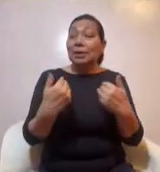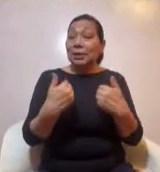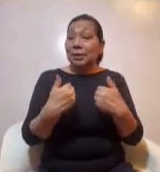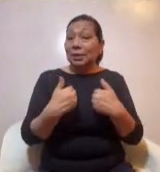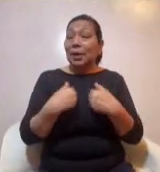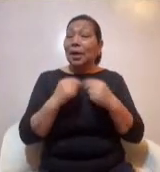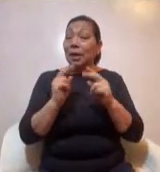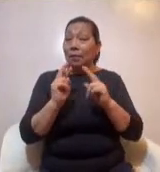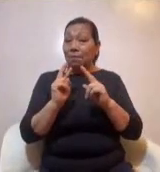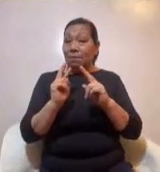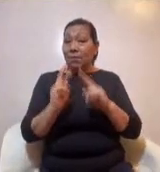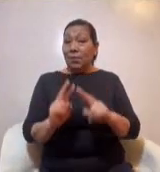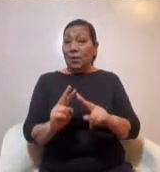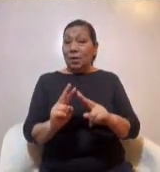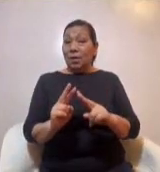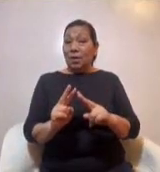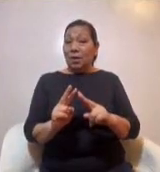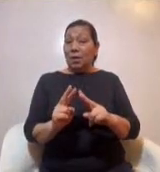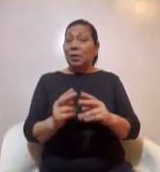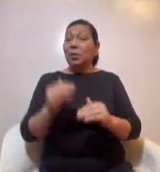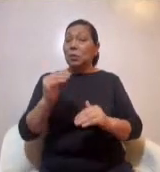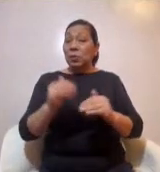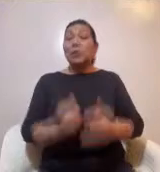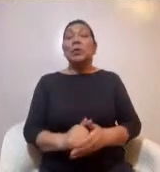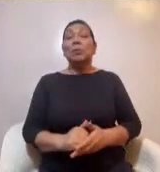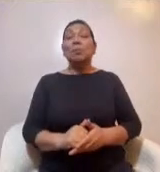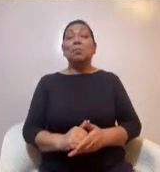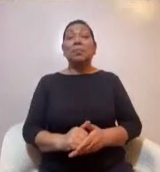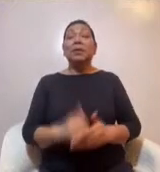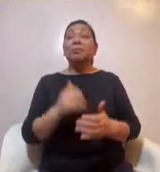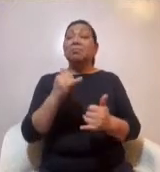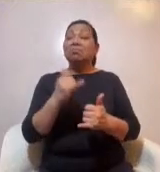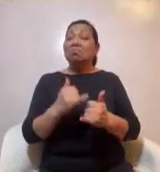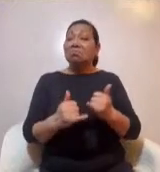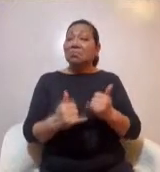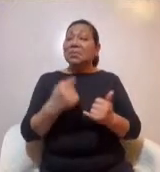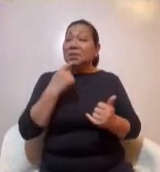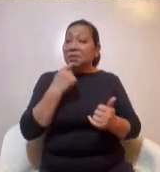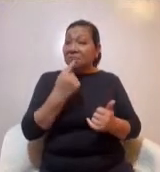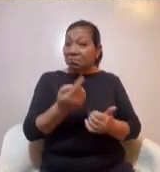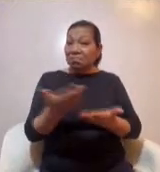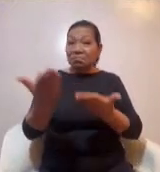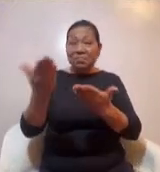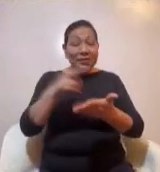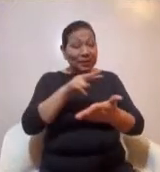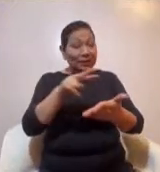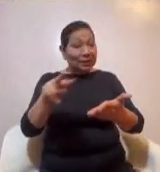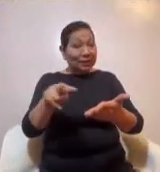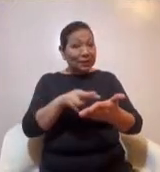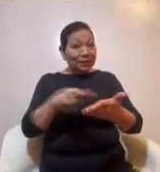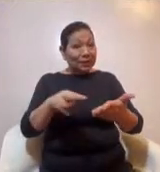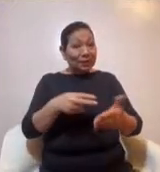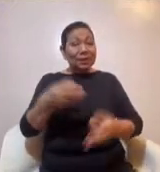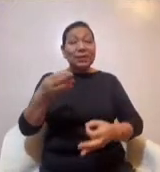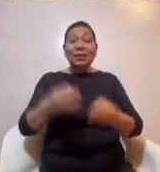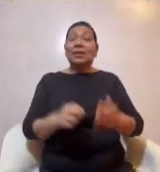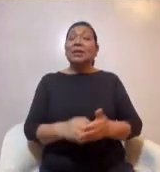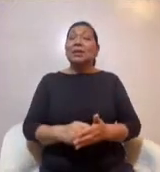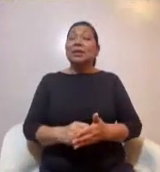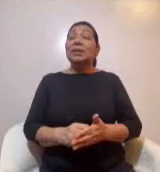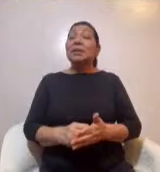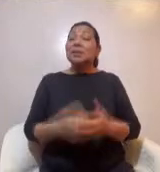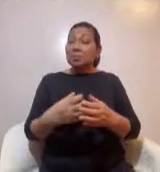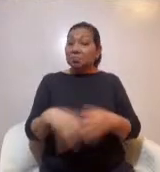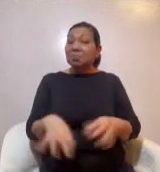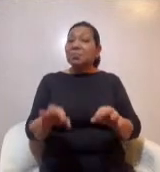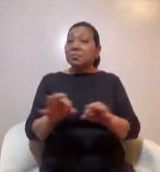controversias tienen que tener en cuenta esos sesgos. Finalmente, les invito a leer la sentencia